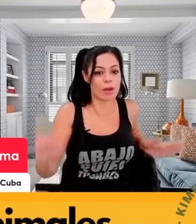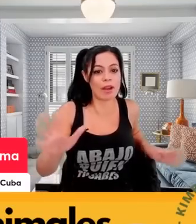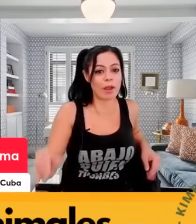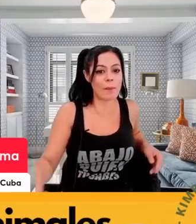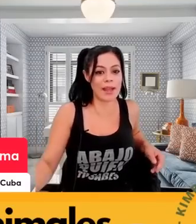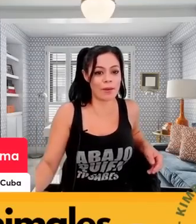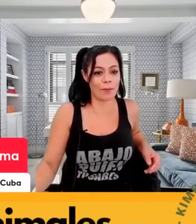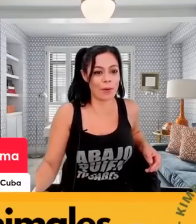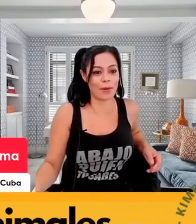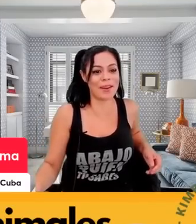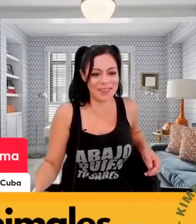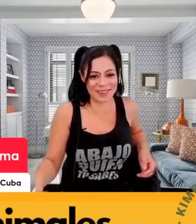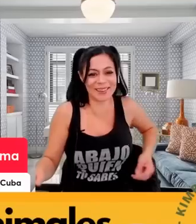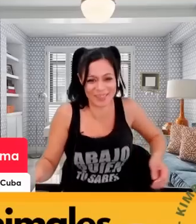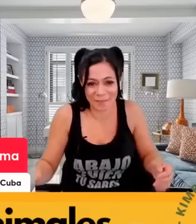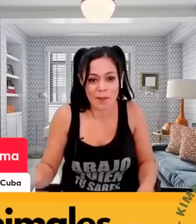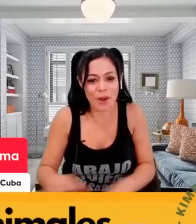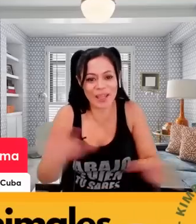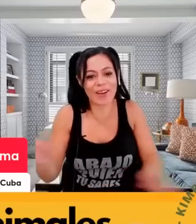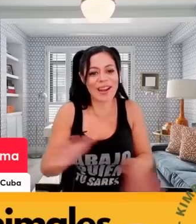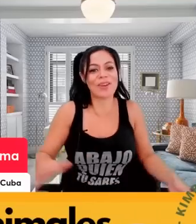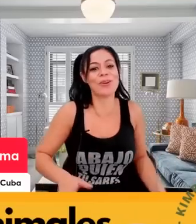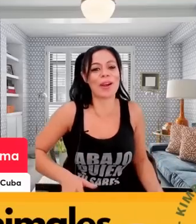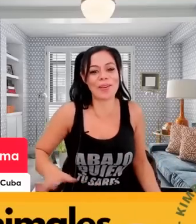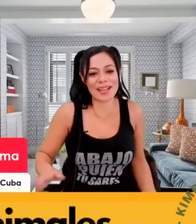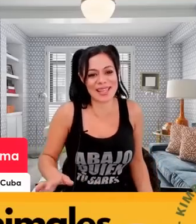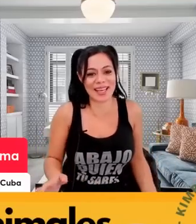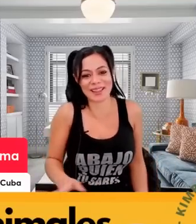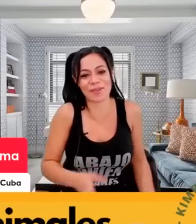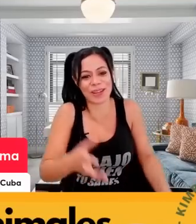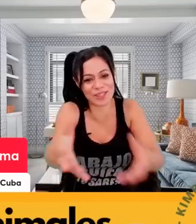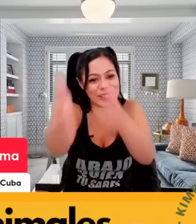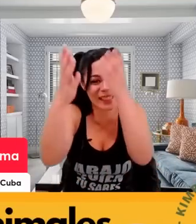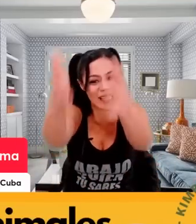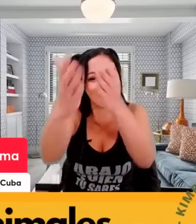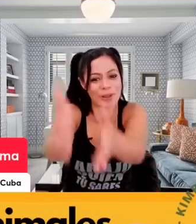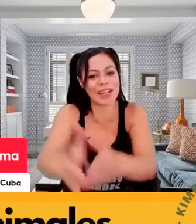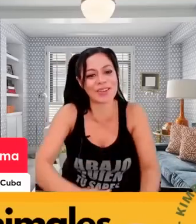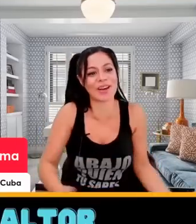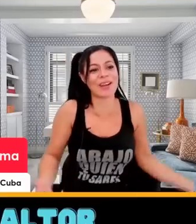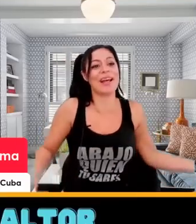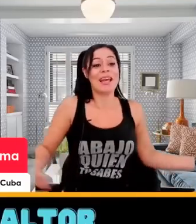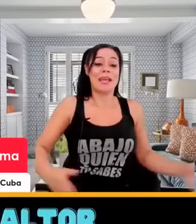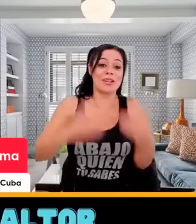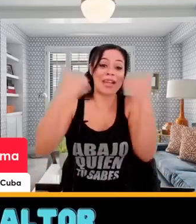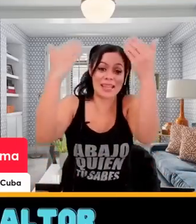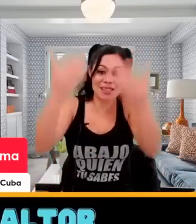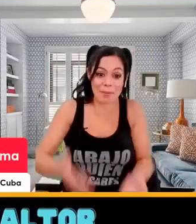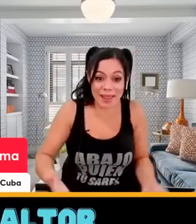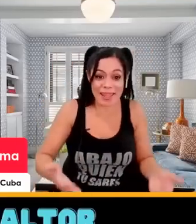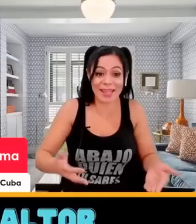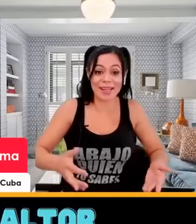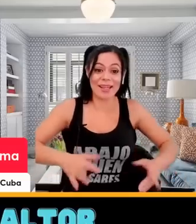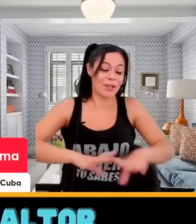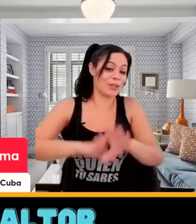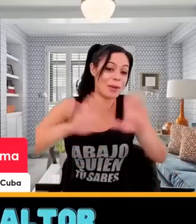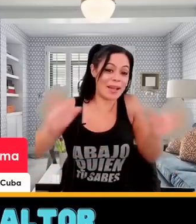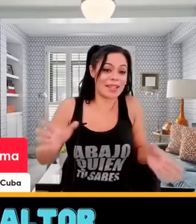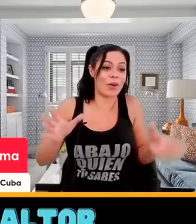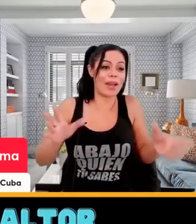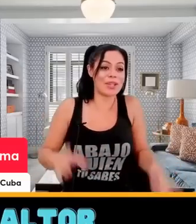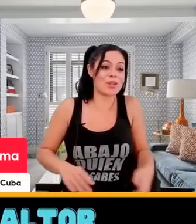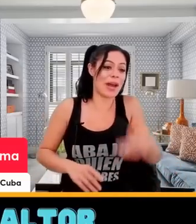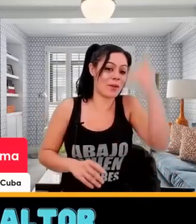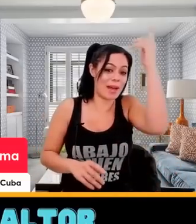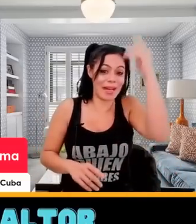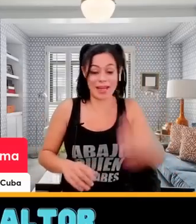nadie. Ahora lo que ven. Otaola, lo único que ven esa gente, por eso te tienen que poner Otaola. Y entonces, encima de, no te basta